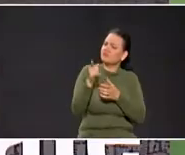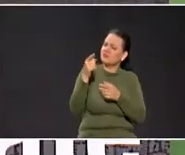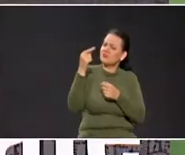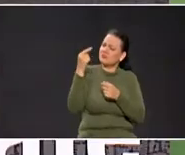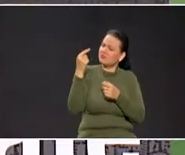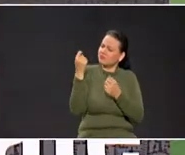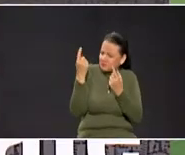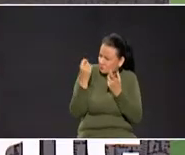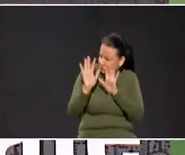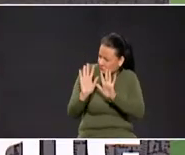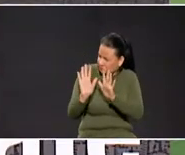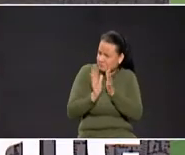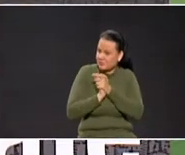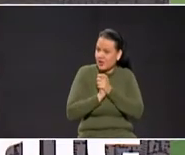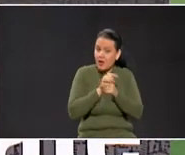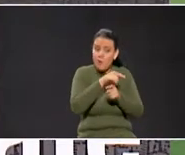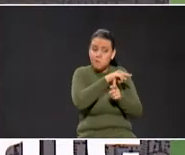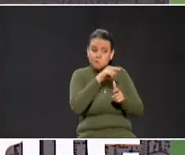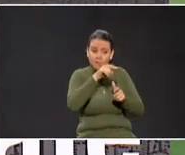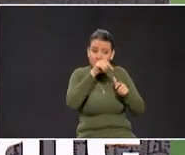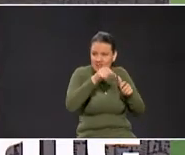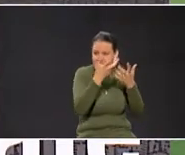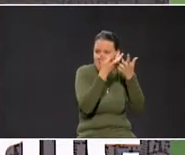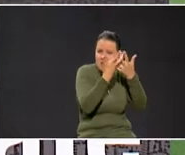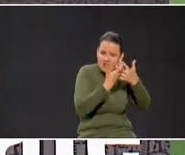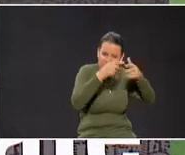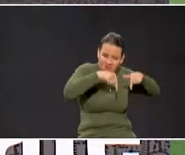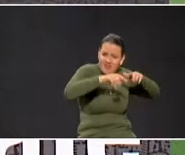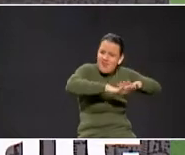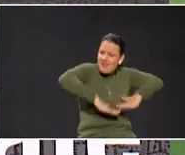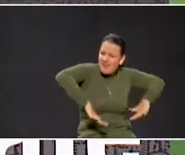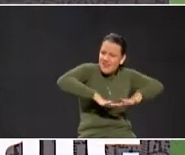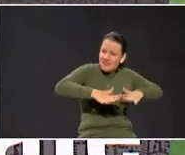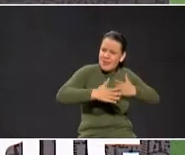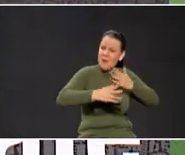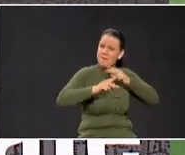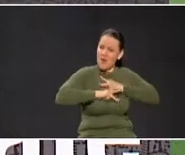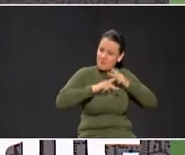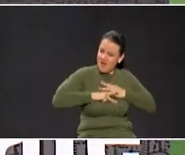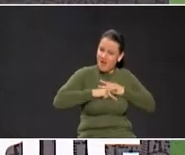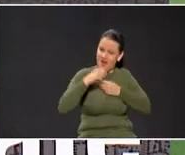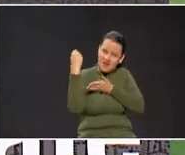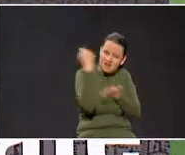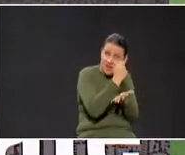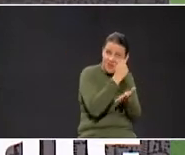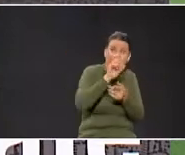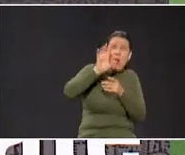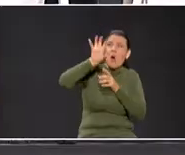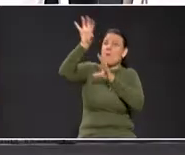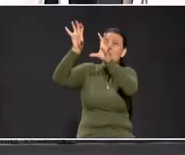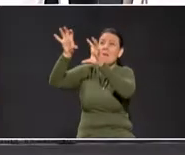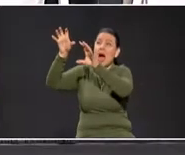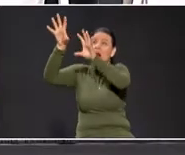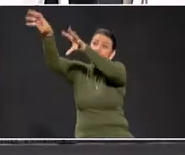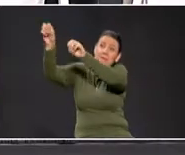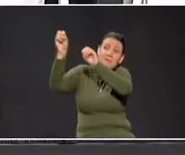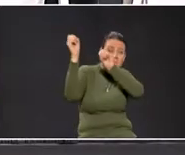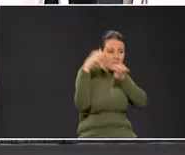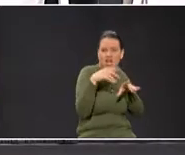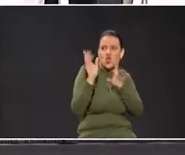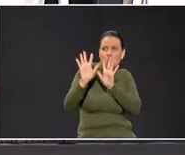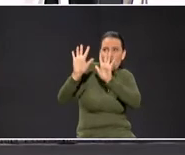la industria local la inversión local y no tanto traer inversión de afuera perfectamente eso es